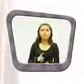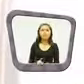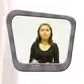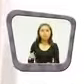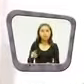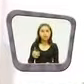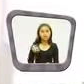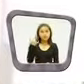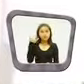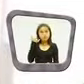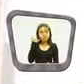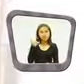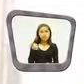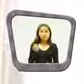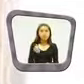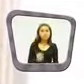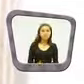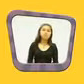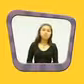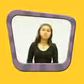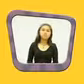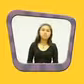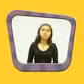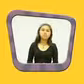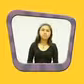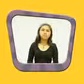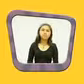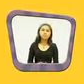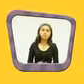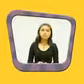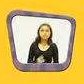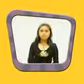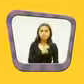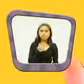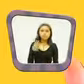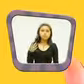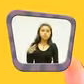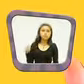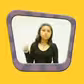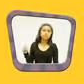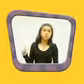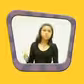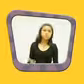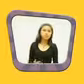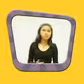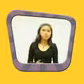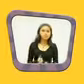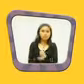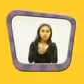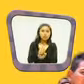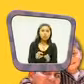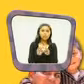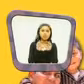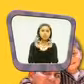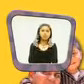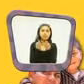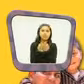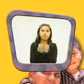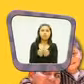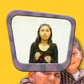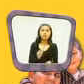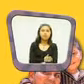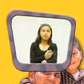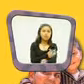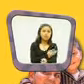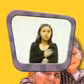haría es llamar al 114. Mantén la calma para tomar buenas decisiones. Salva a tu familia antes que a tu